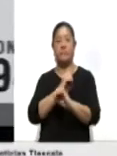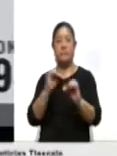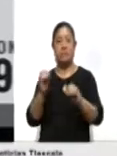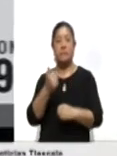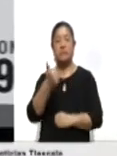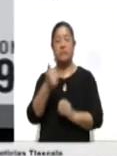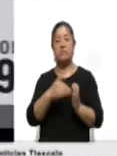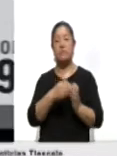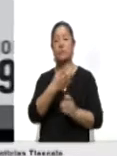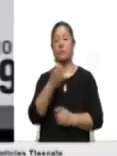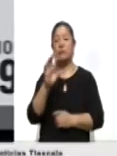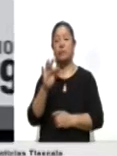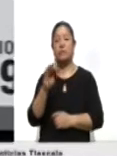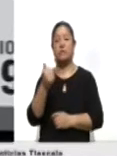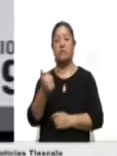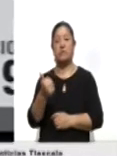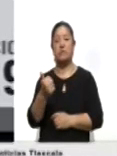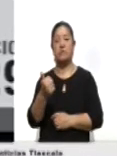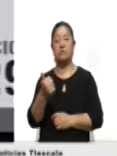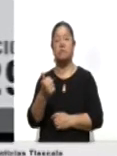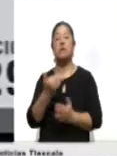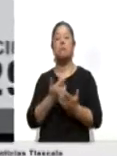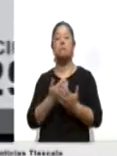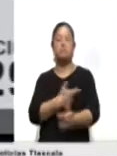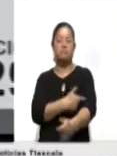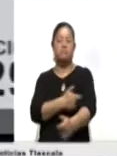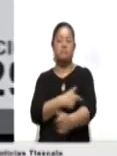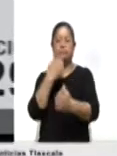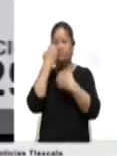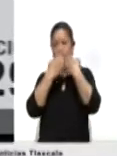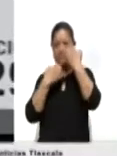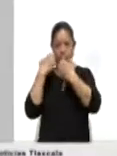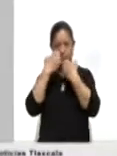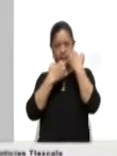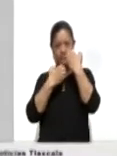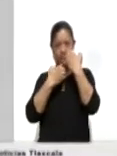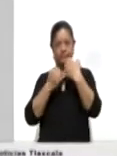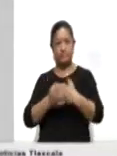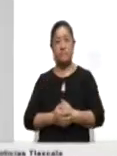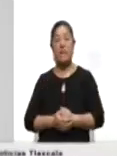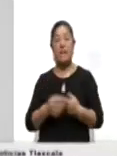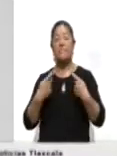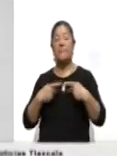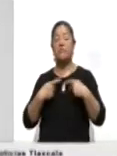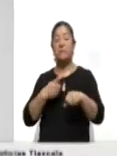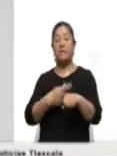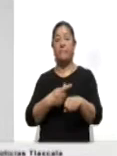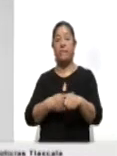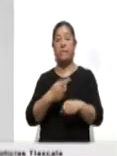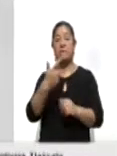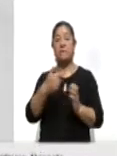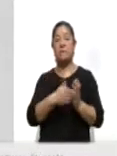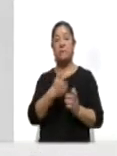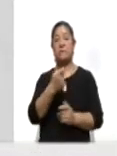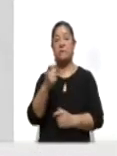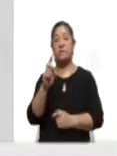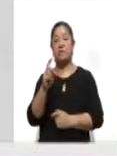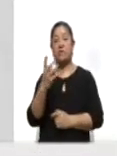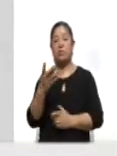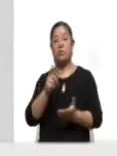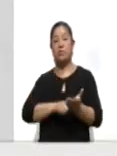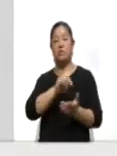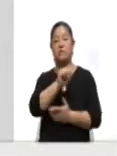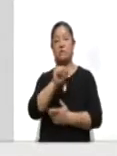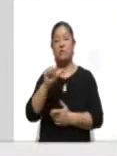y 6.446 se encuentran en espera de resultado. Del total de casos positivos, 7.134